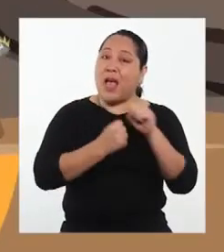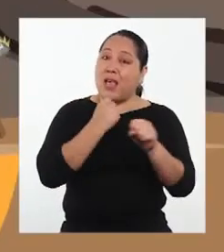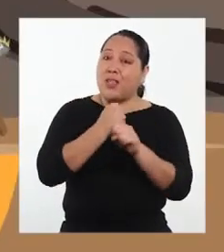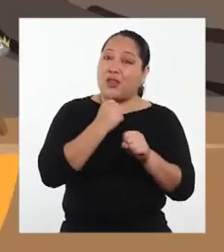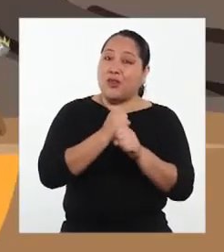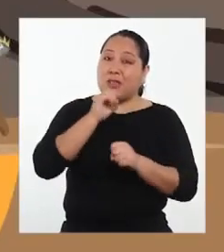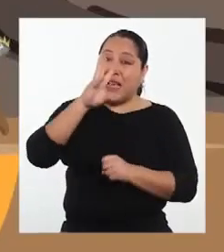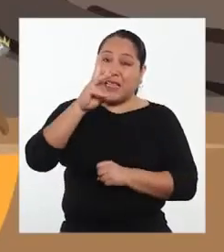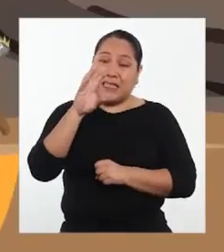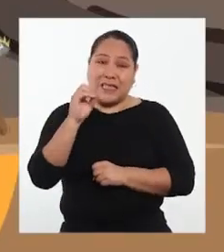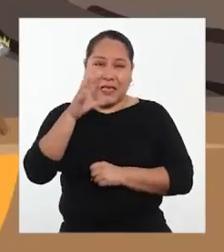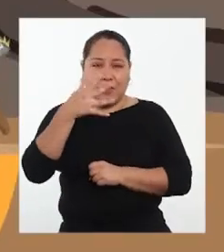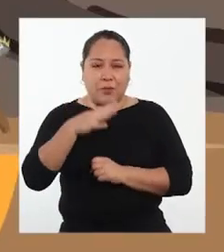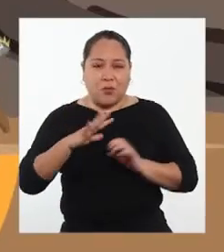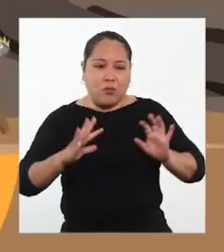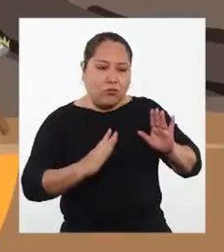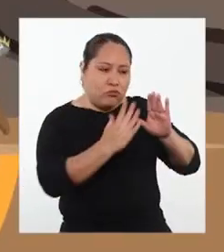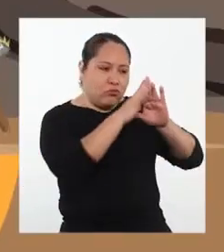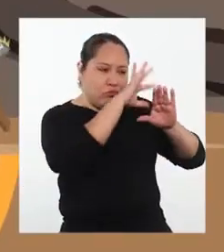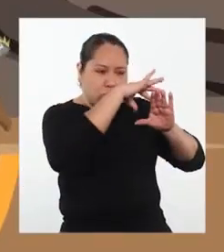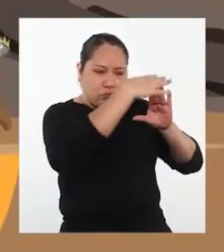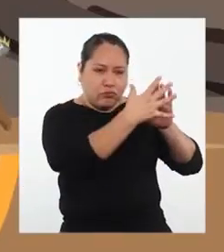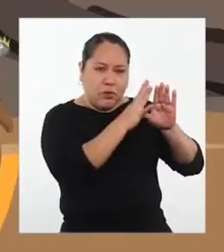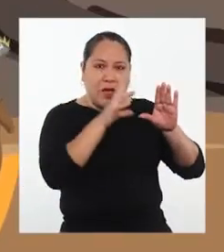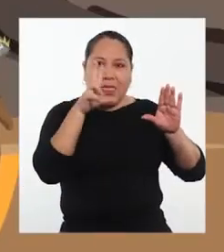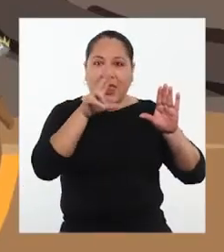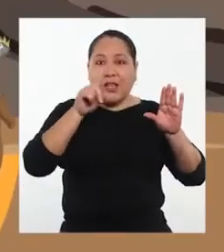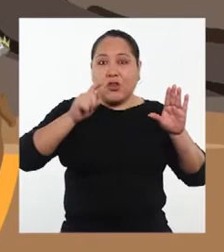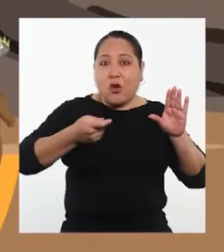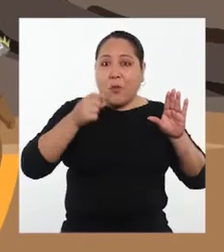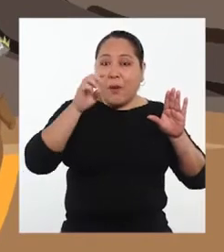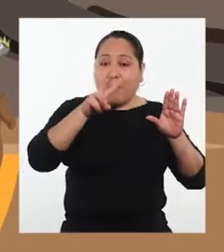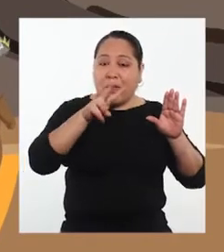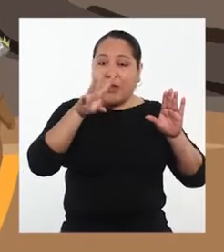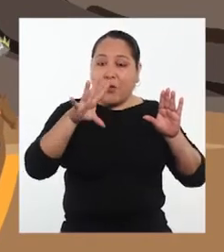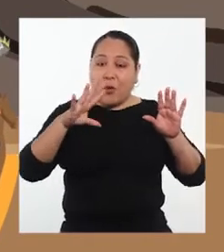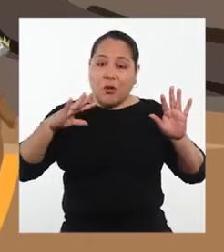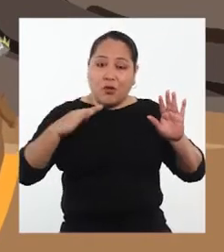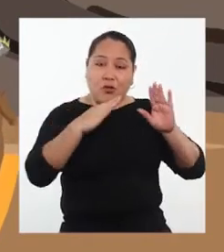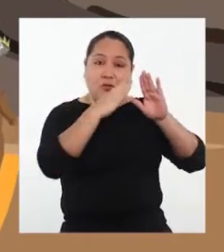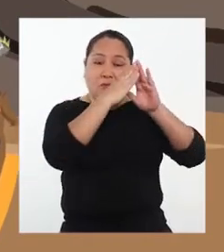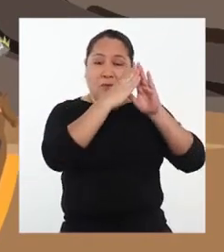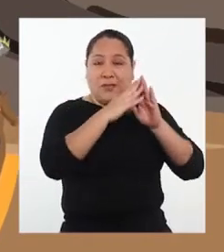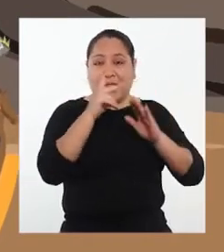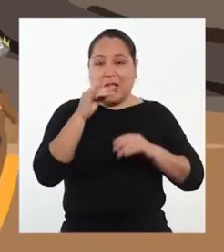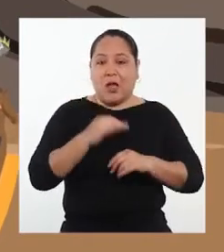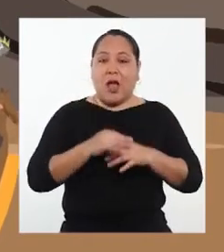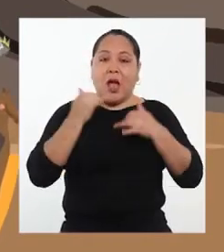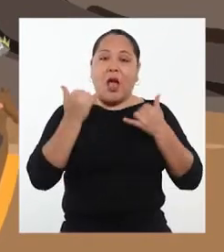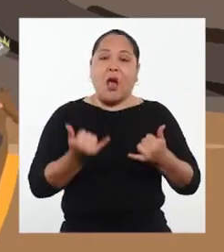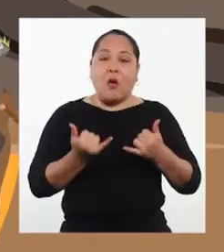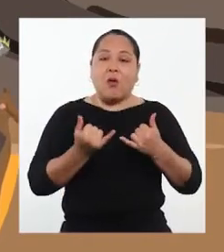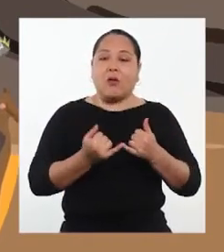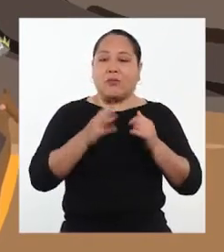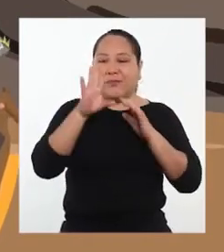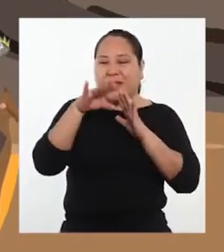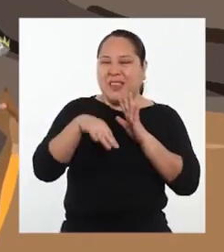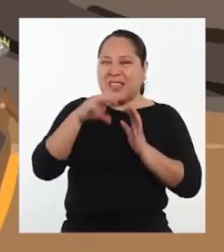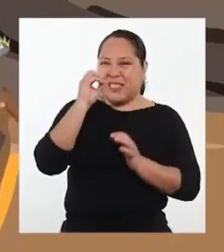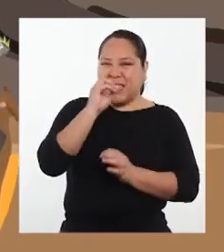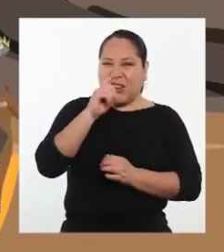años 60, había una cobertura de hielo de 3,24 kilómetros cuadrados. Ahora mismo, solo nos quedan menos